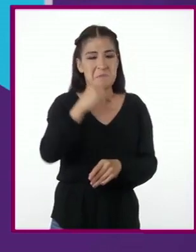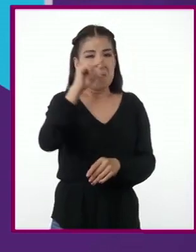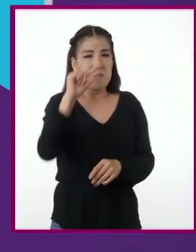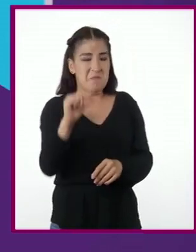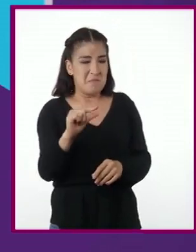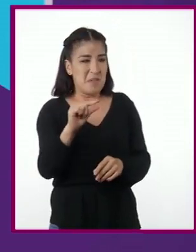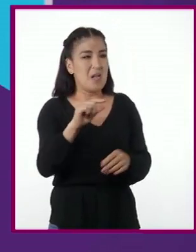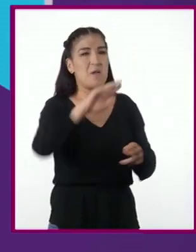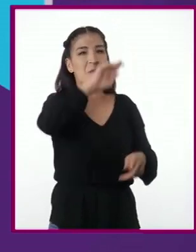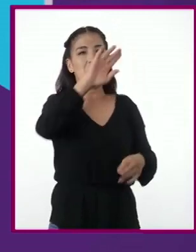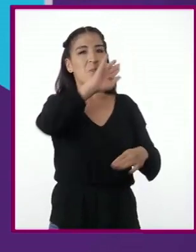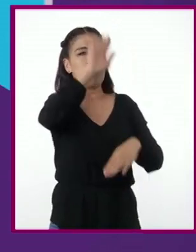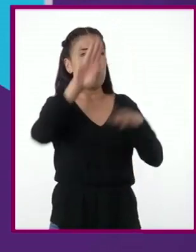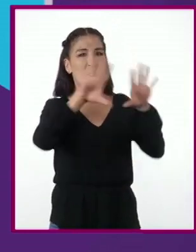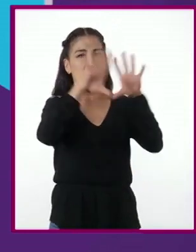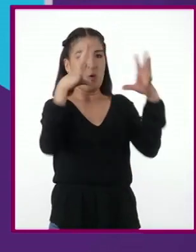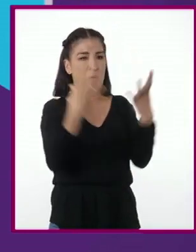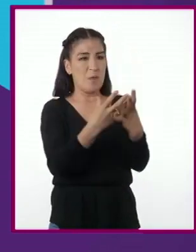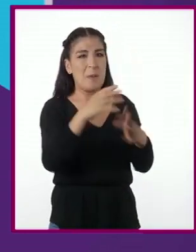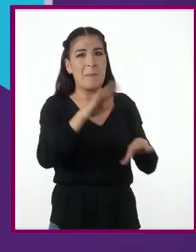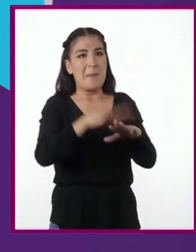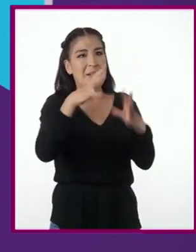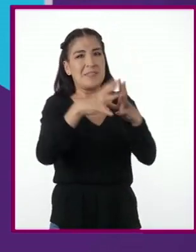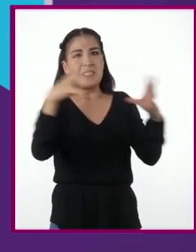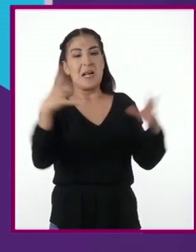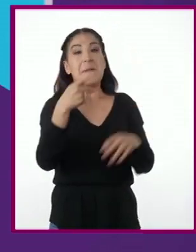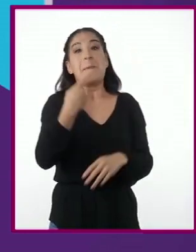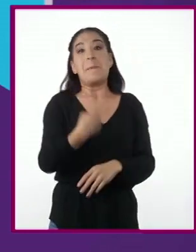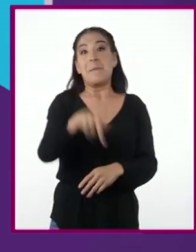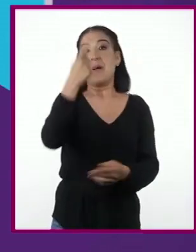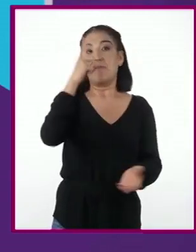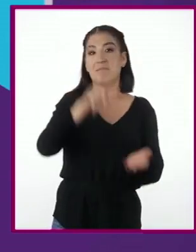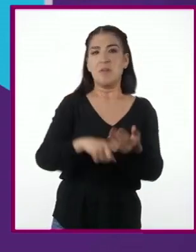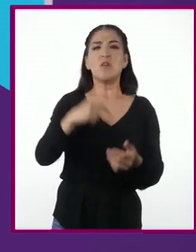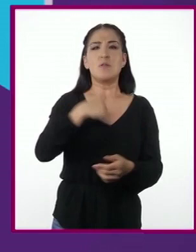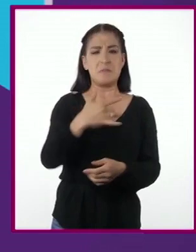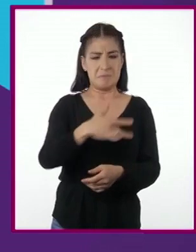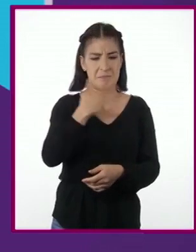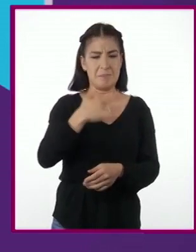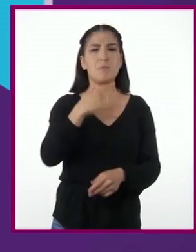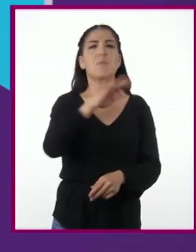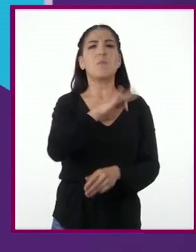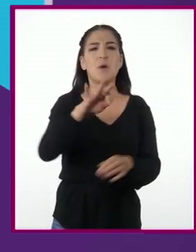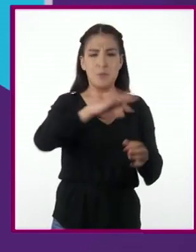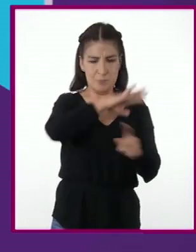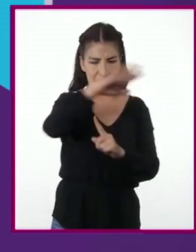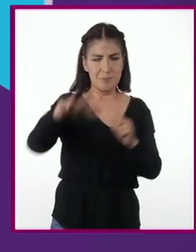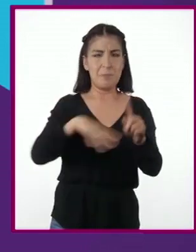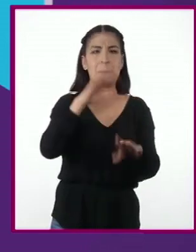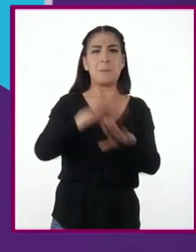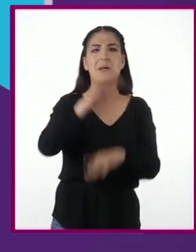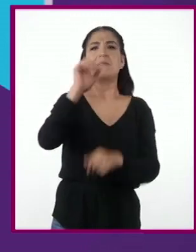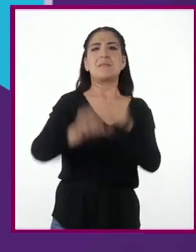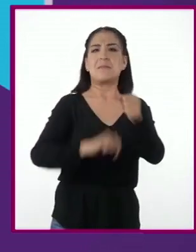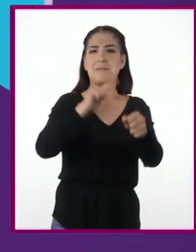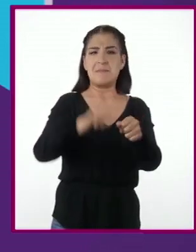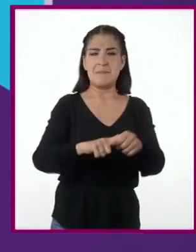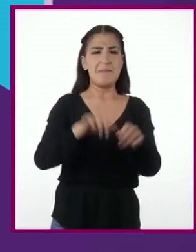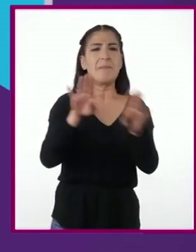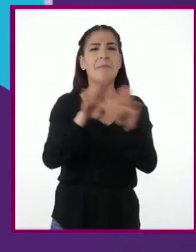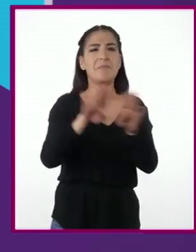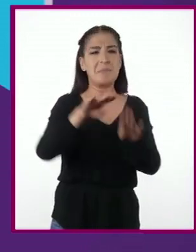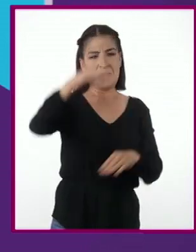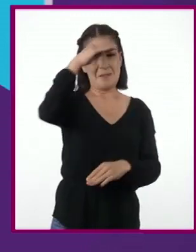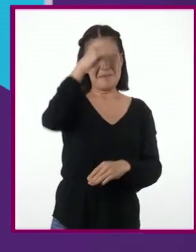universo, pero posee una capacidad que él solo posee entre todos los demás animales, le